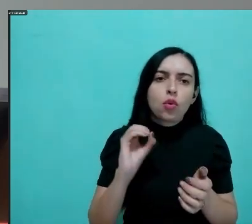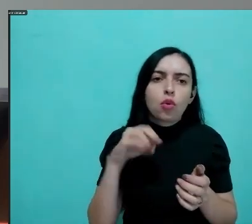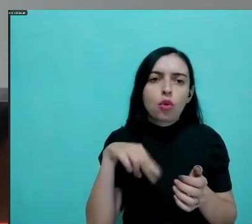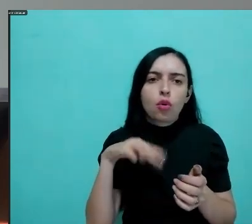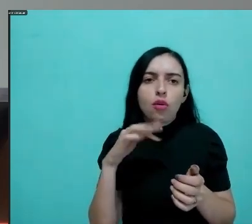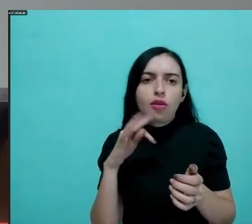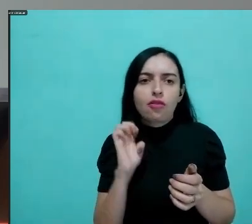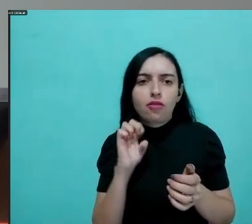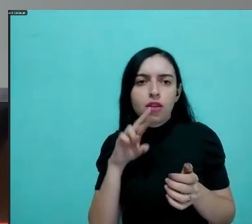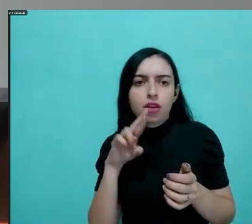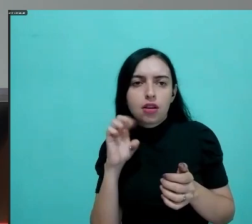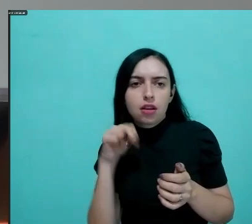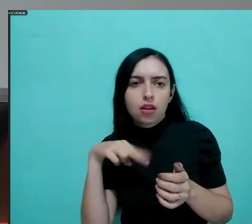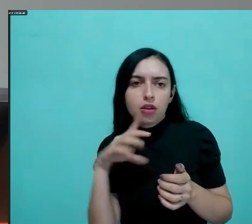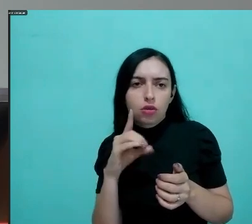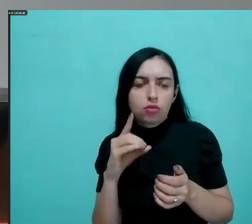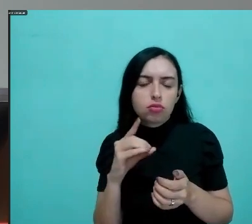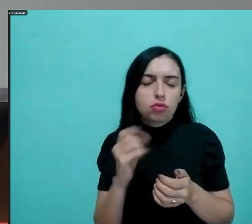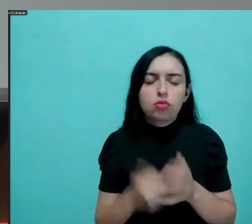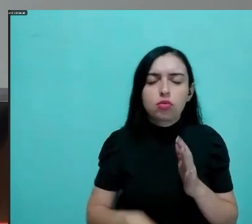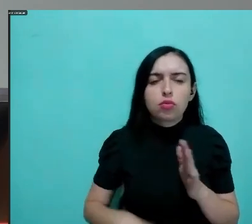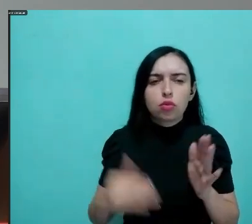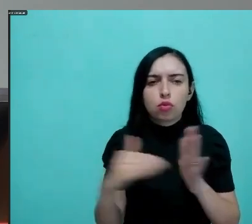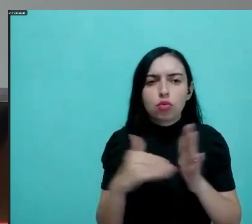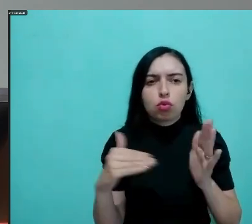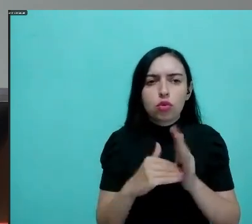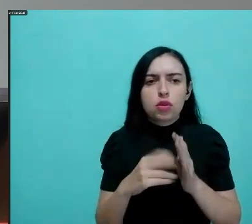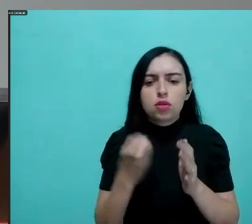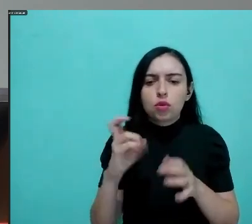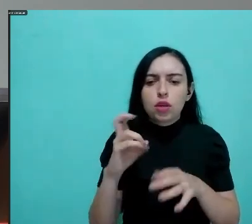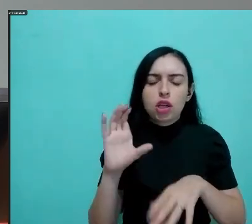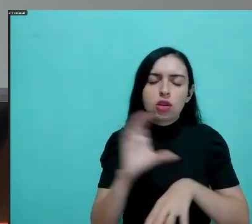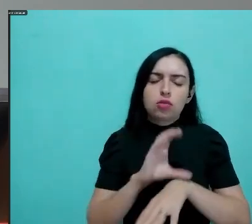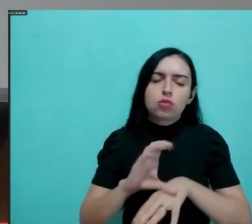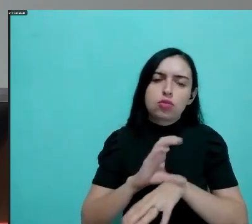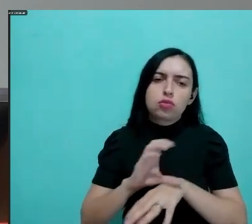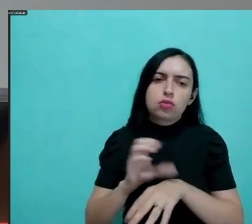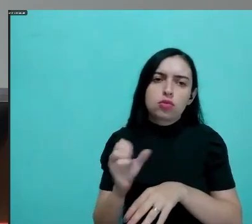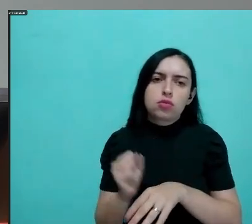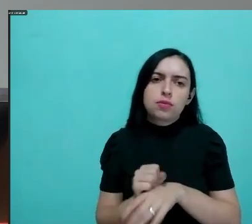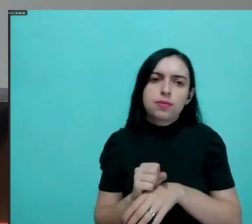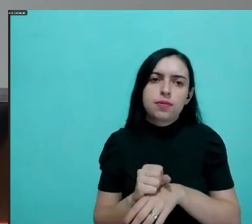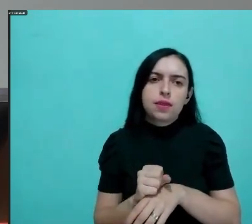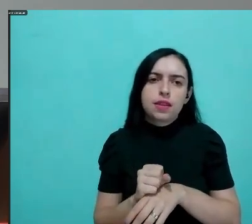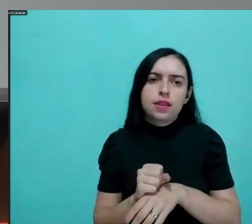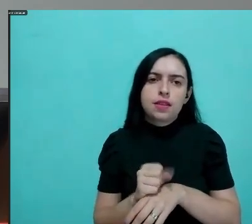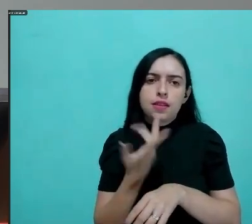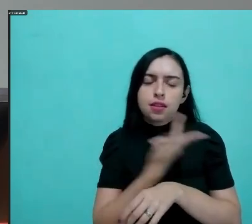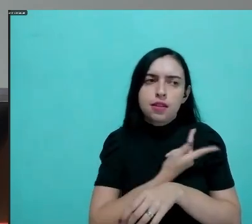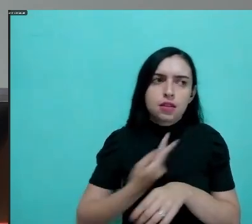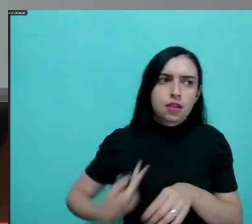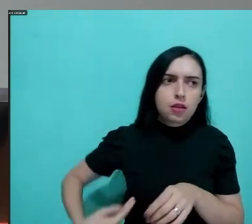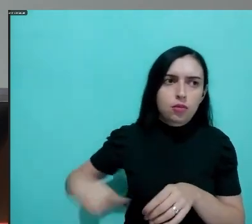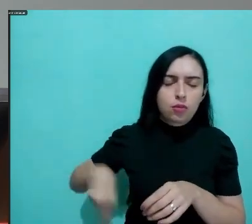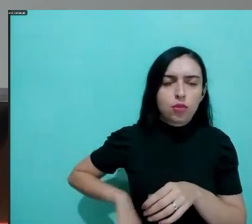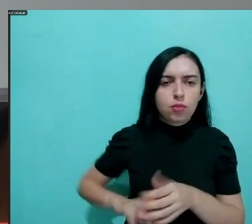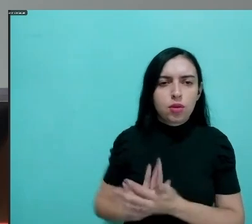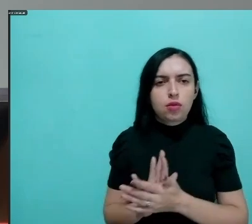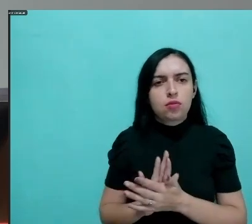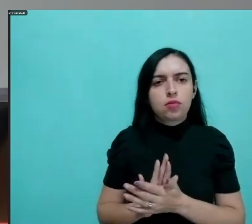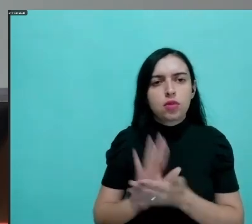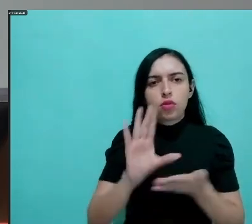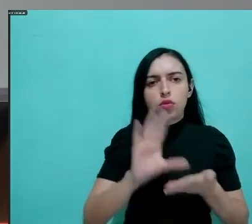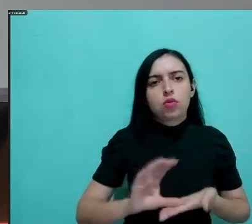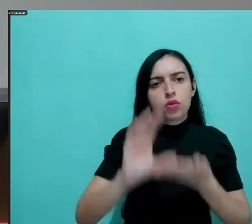que apareció bajo la Quinta República, y con eso concluyó, es el Consejo